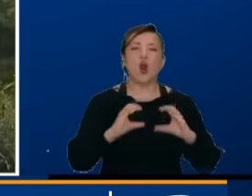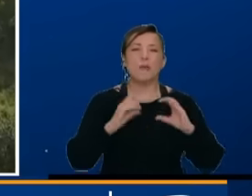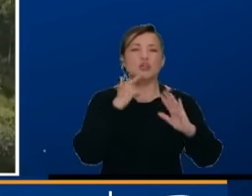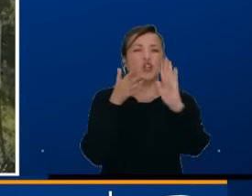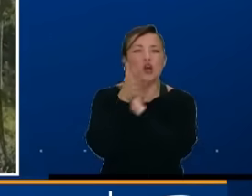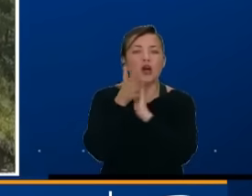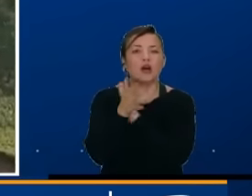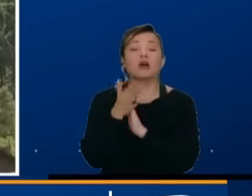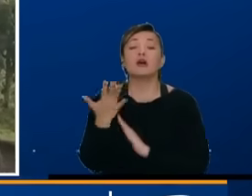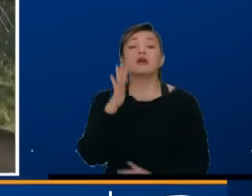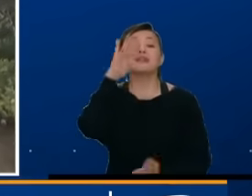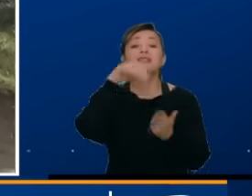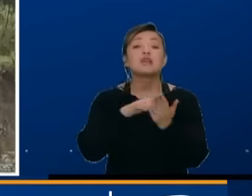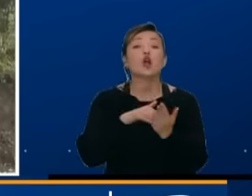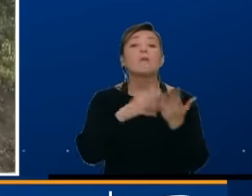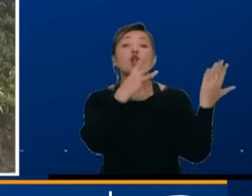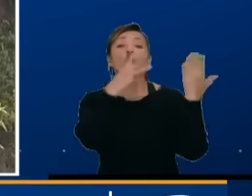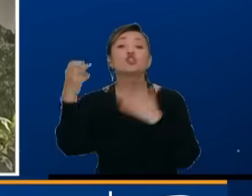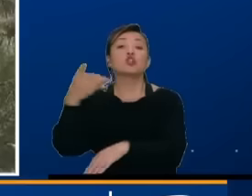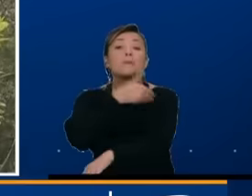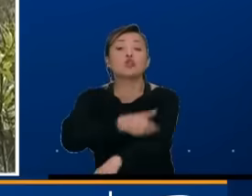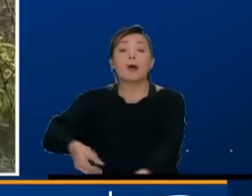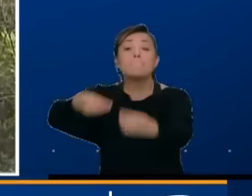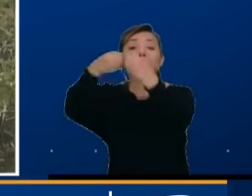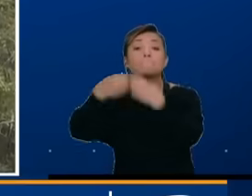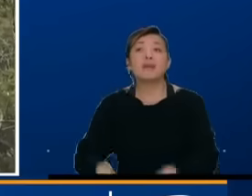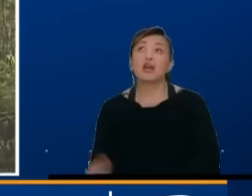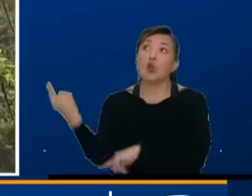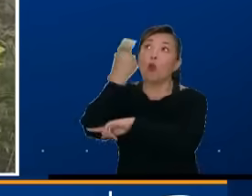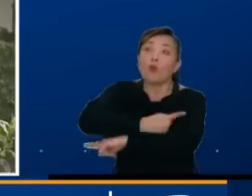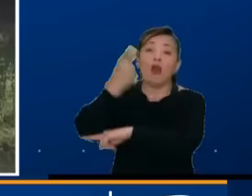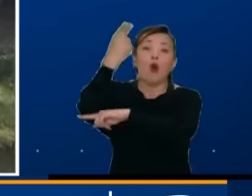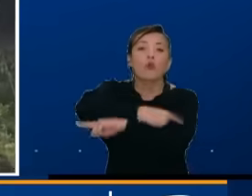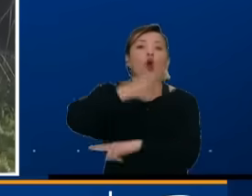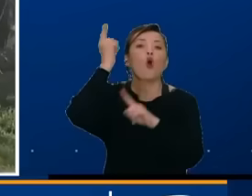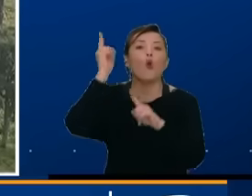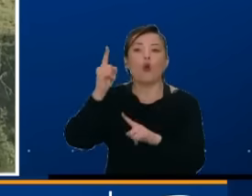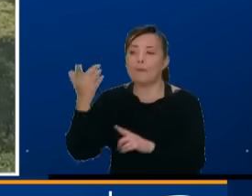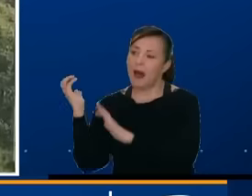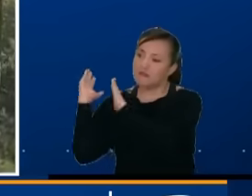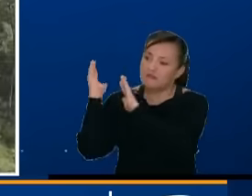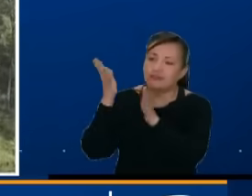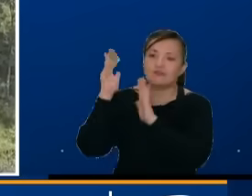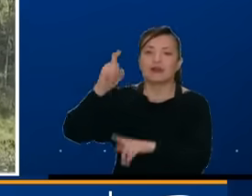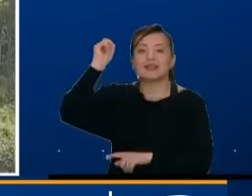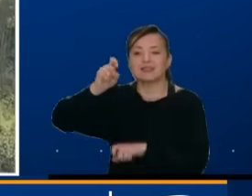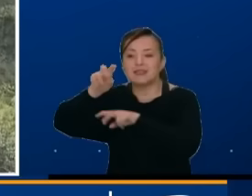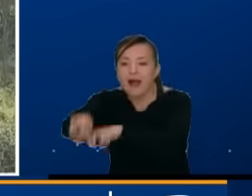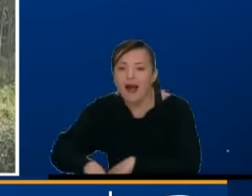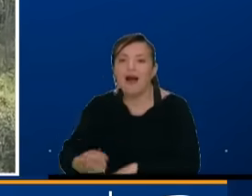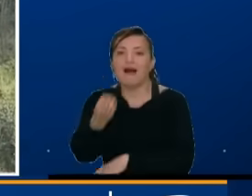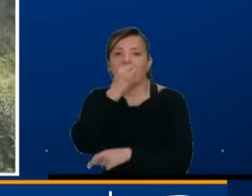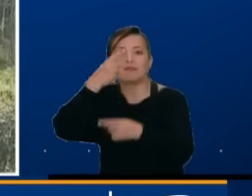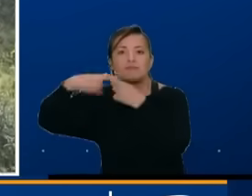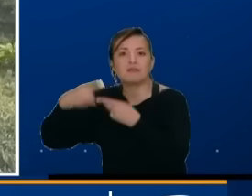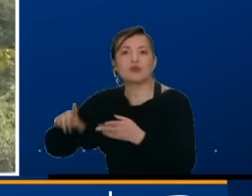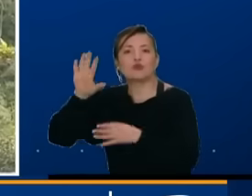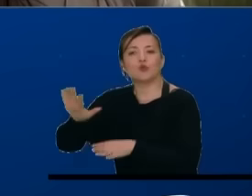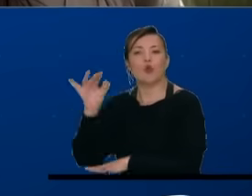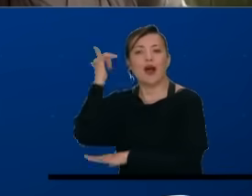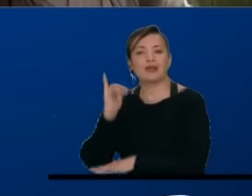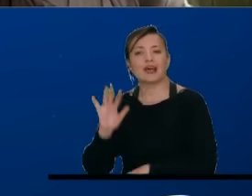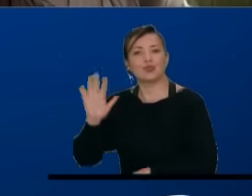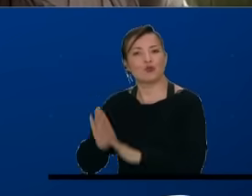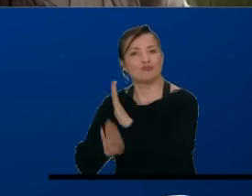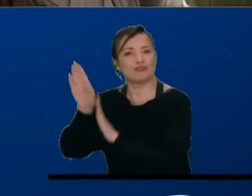más de 5.800 millones de pesos se están perdiendo día a día por el no tránsito del desarrollo agropecuario del departamento de Casanare.